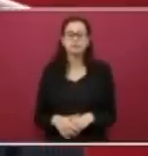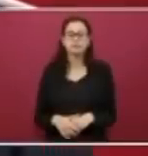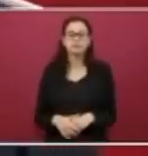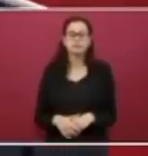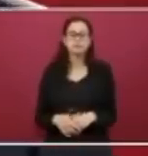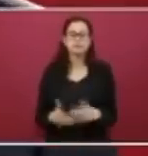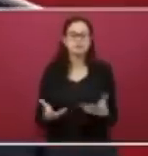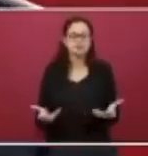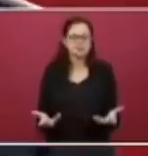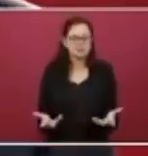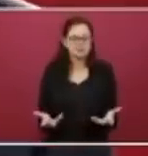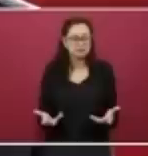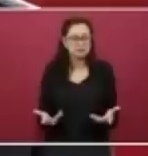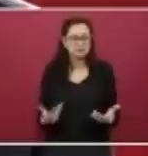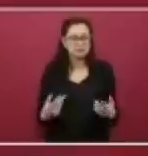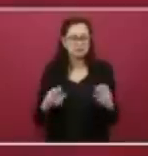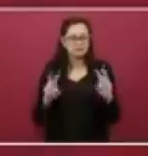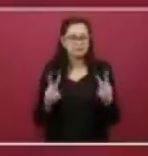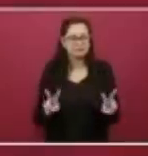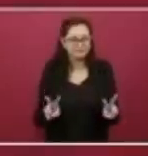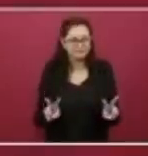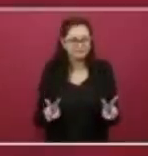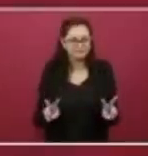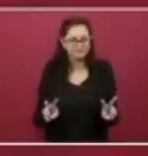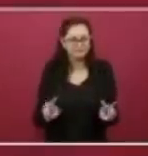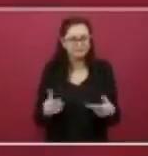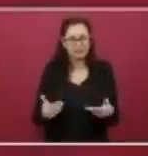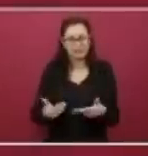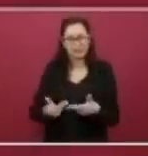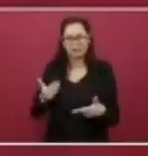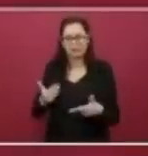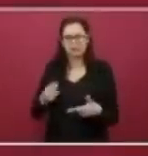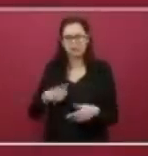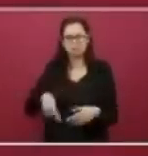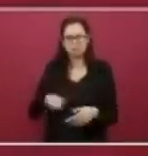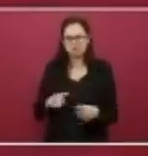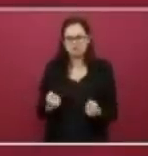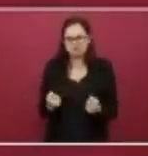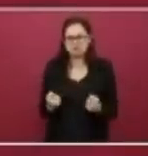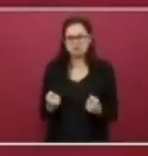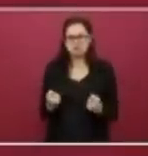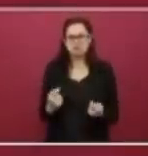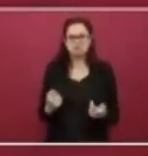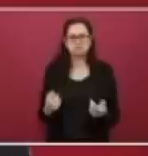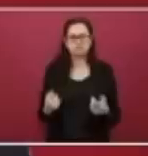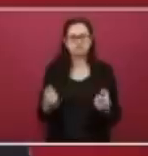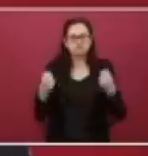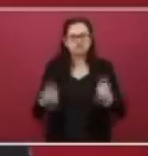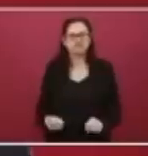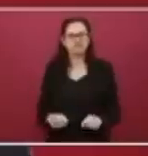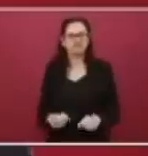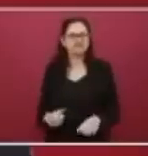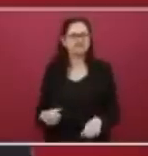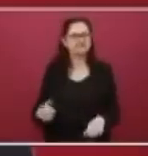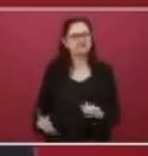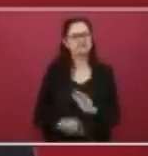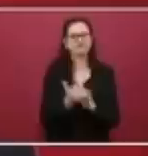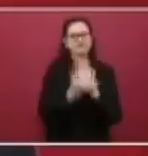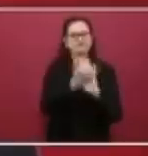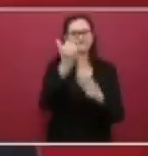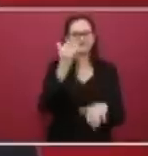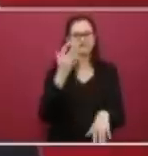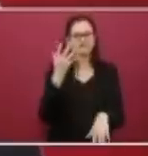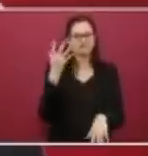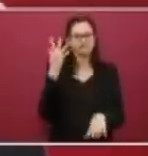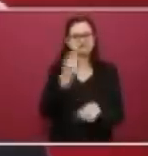imposición de una obra pero tenemos como autoridad